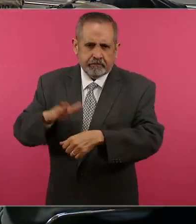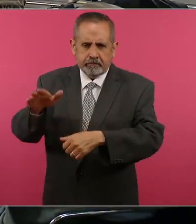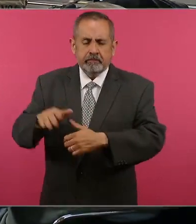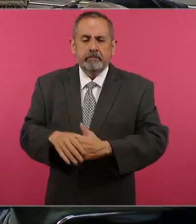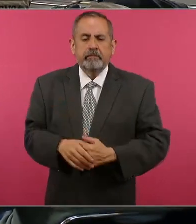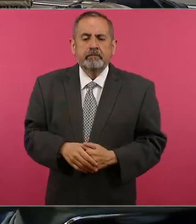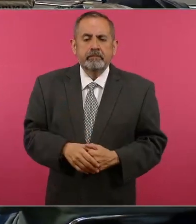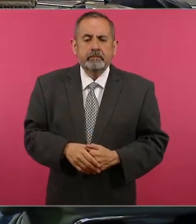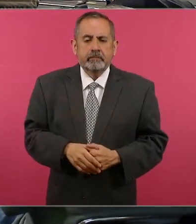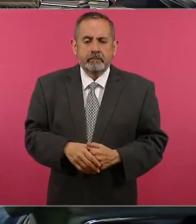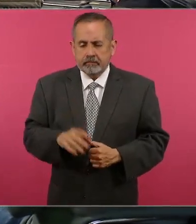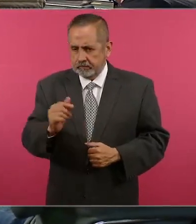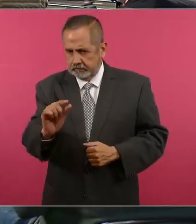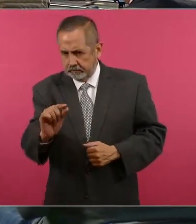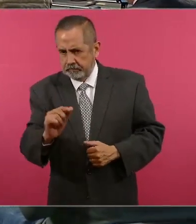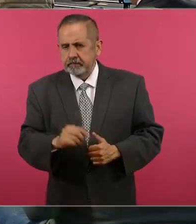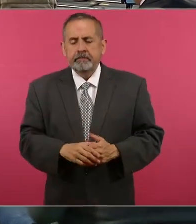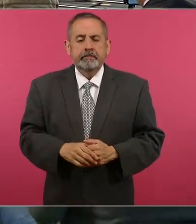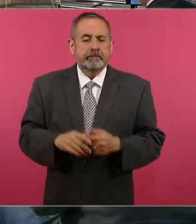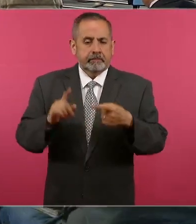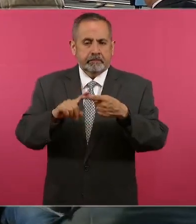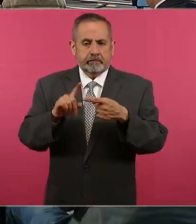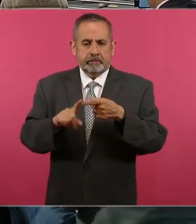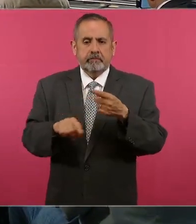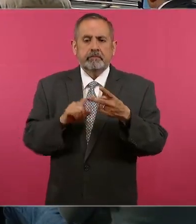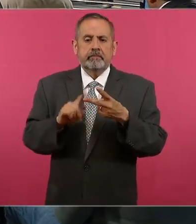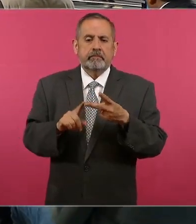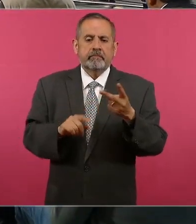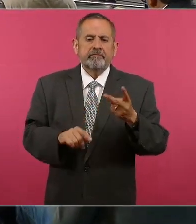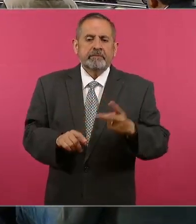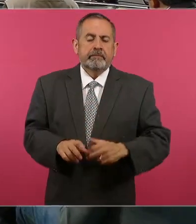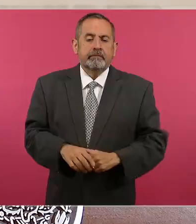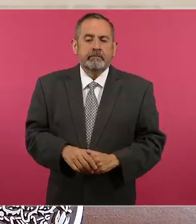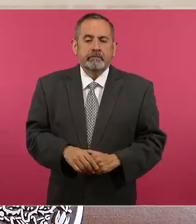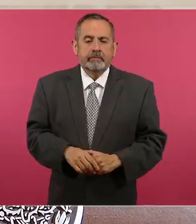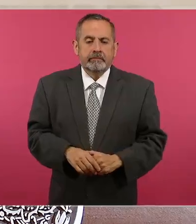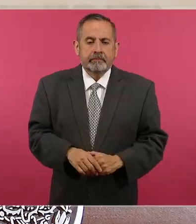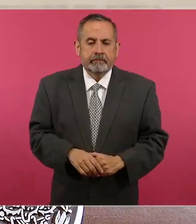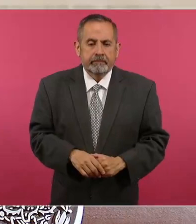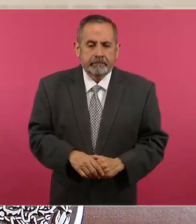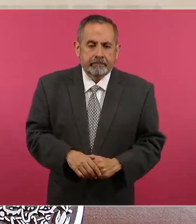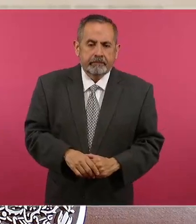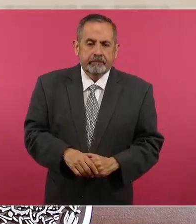sea, permíteme, esa es una, ¿no? Porque son